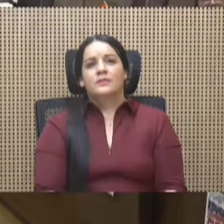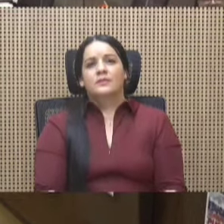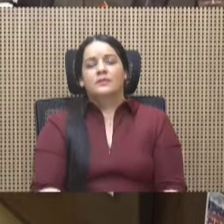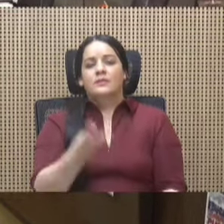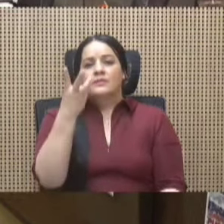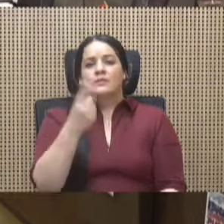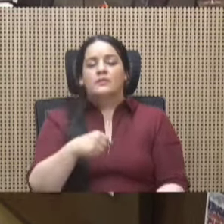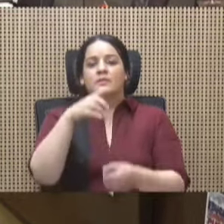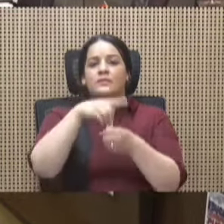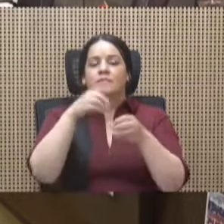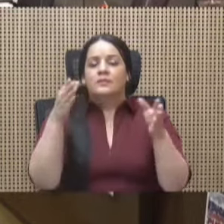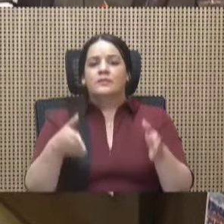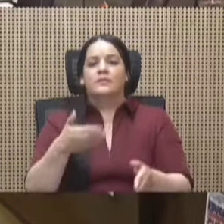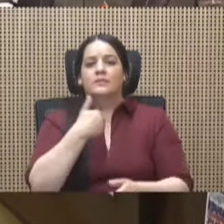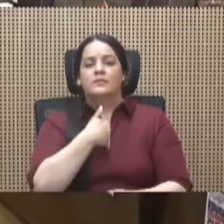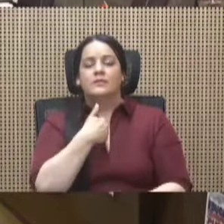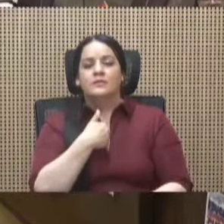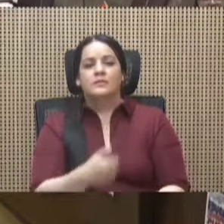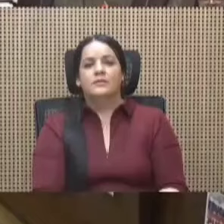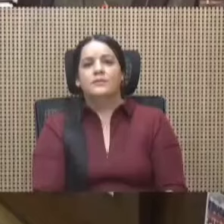tenemos?